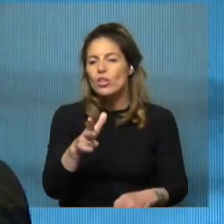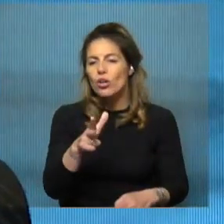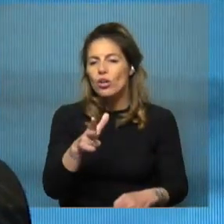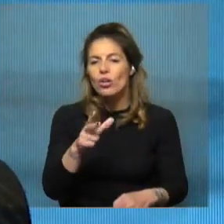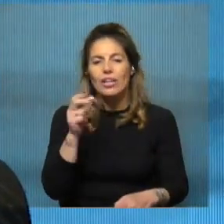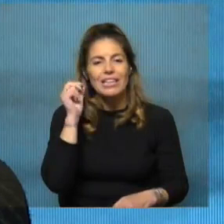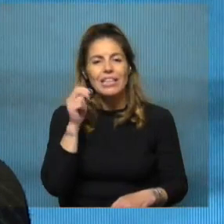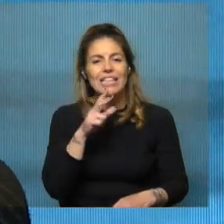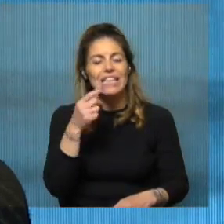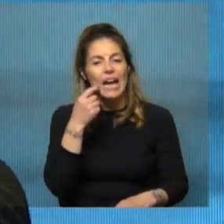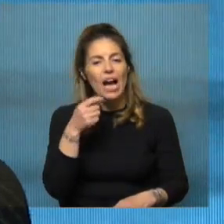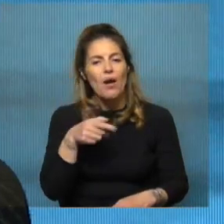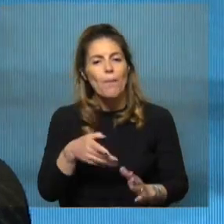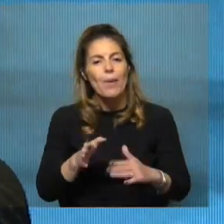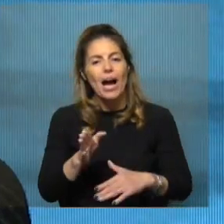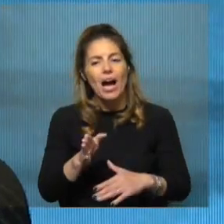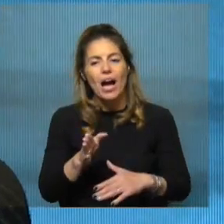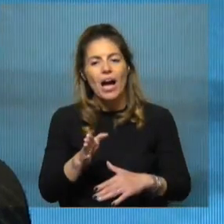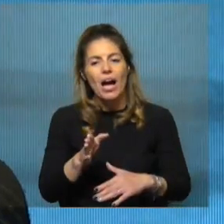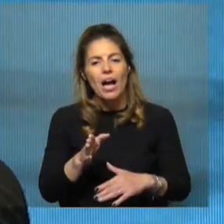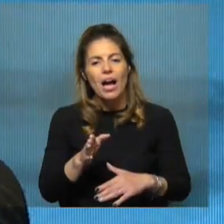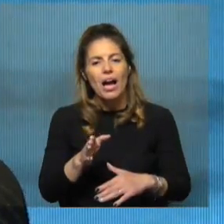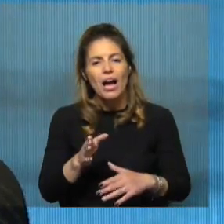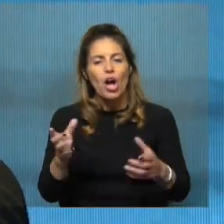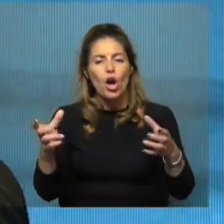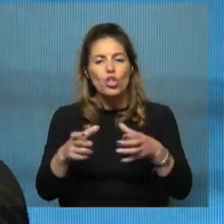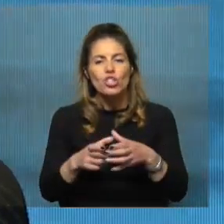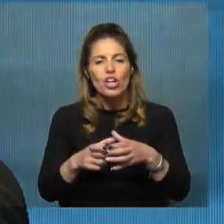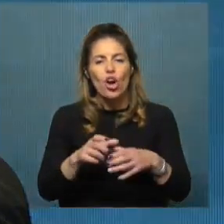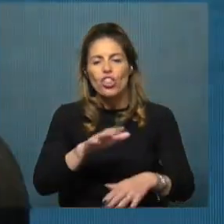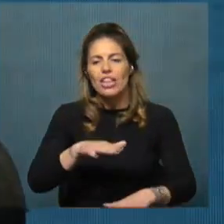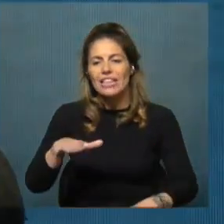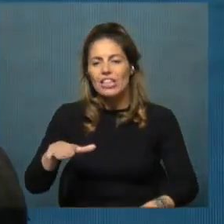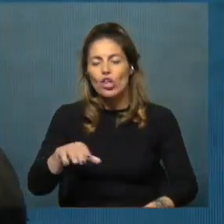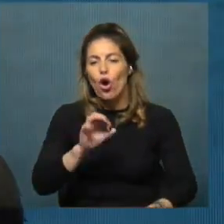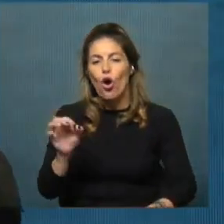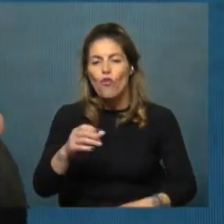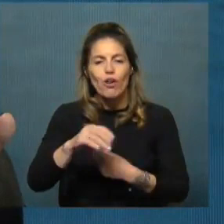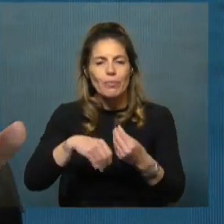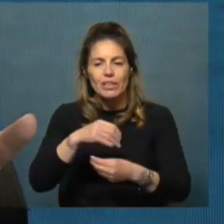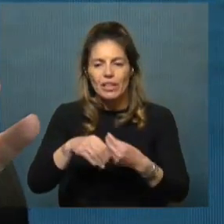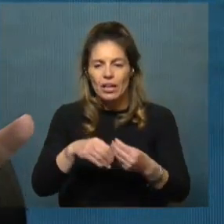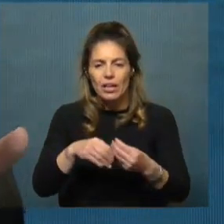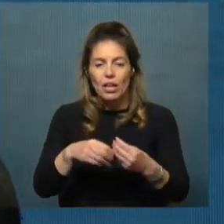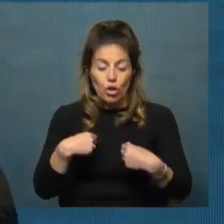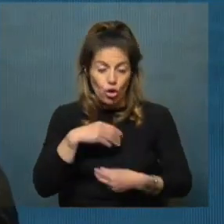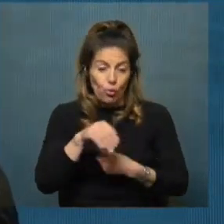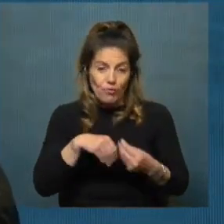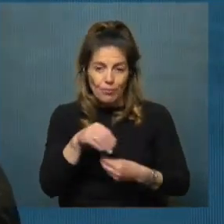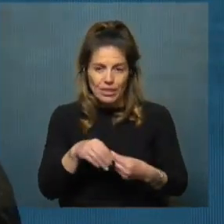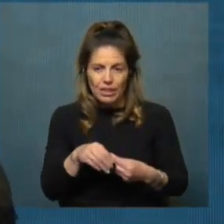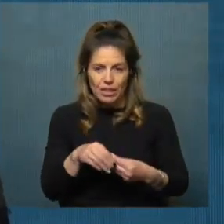hija va a al consejo del niño o con su familia no no con mi familia